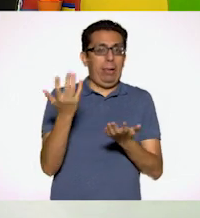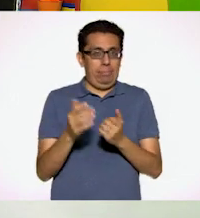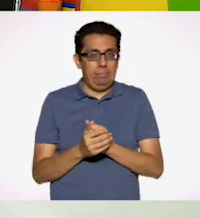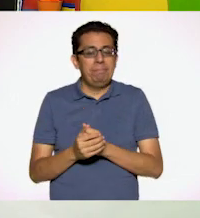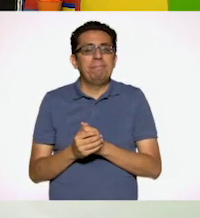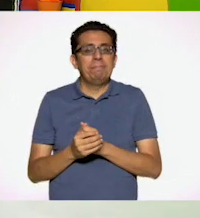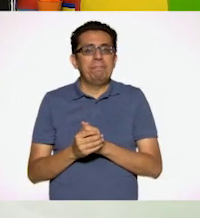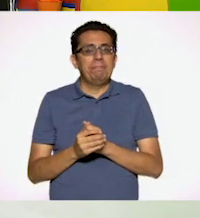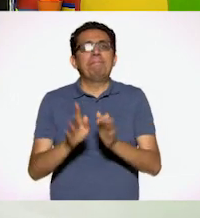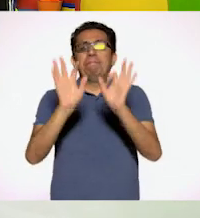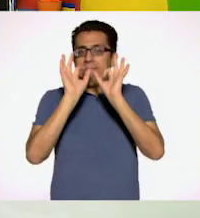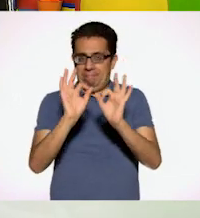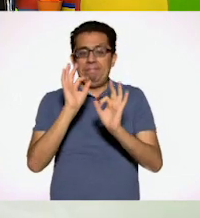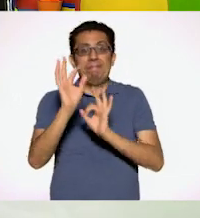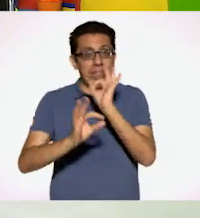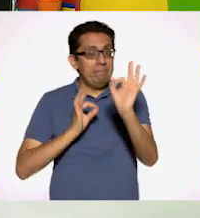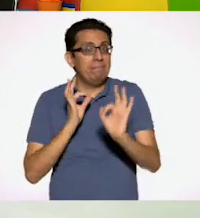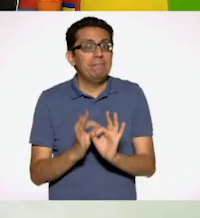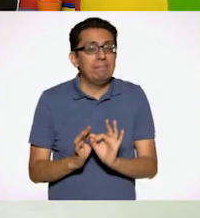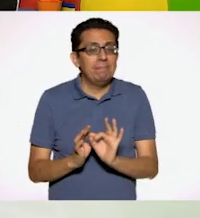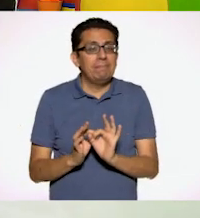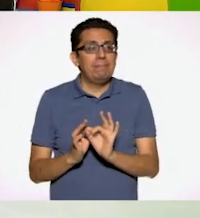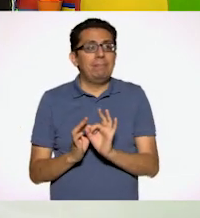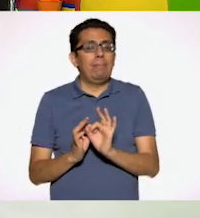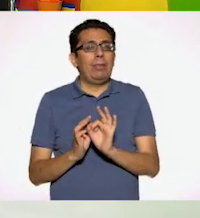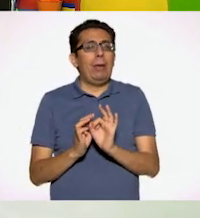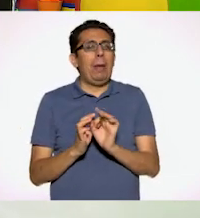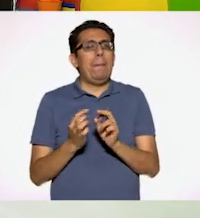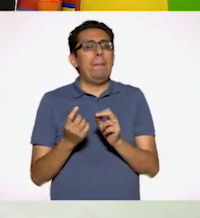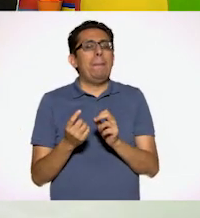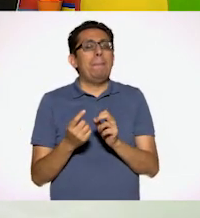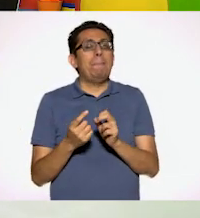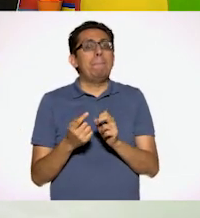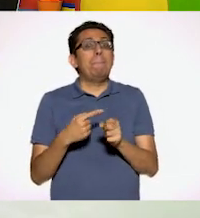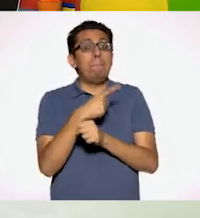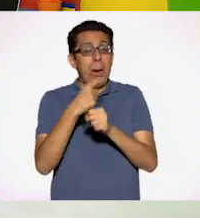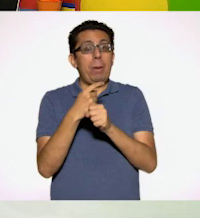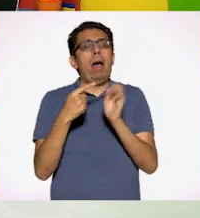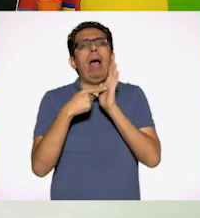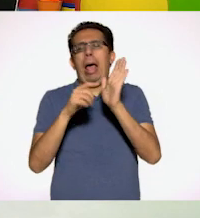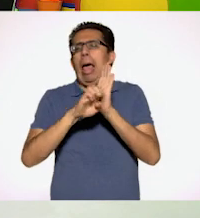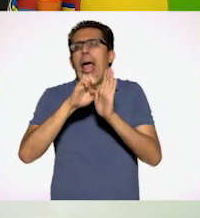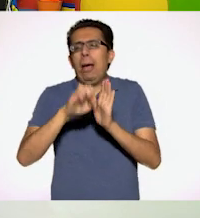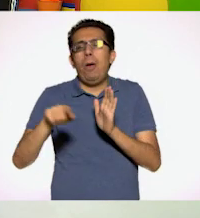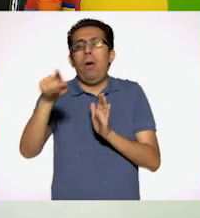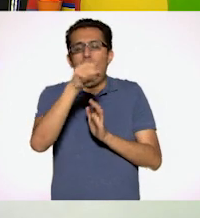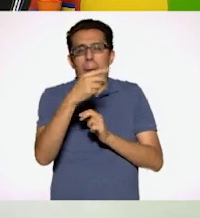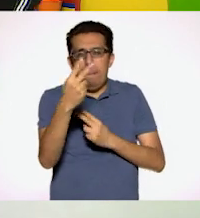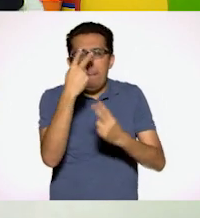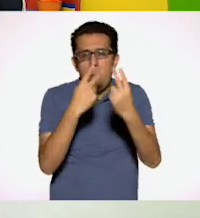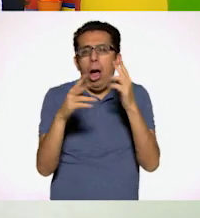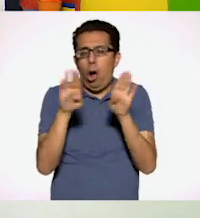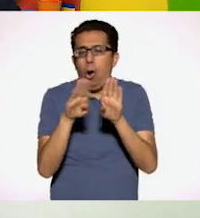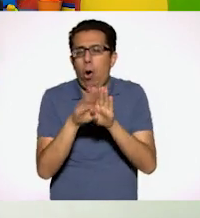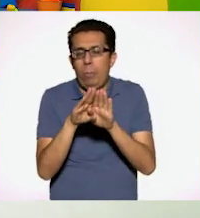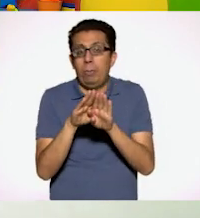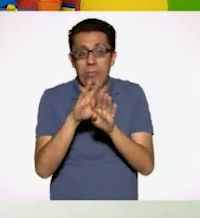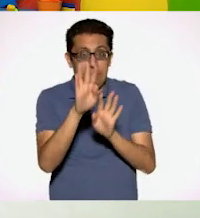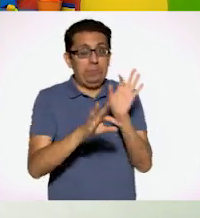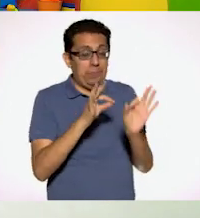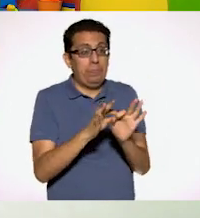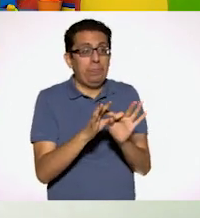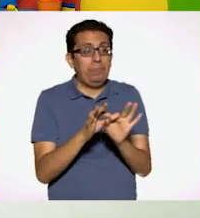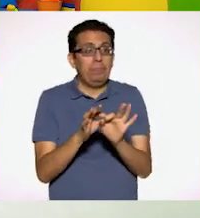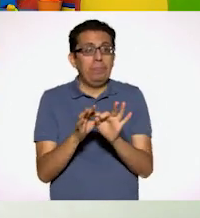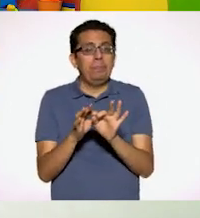Nada. Perfecto. ¿Lista? Vamos a hacer primero este ejemplo para que en casa puedan observar cómo lo vamos a hacer. ¿Listos? Uh-huh. ¿Listos, Hojar? Uh-huh.